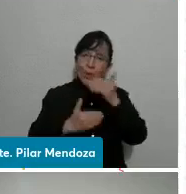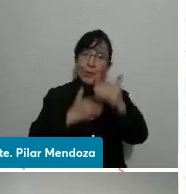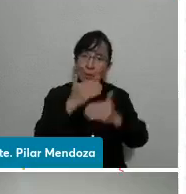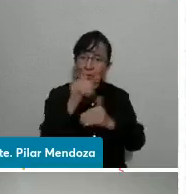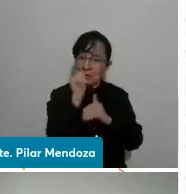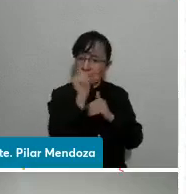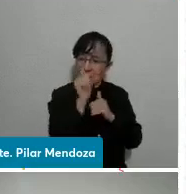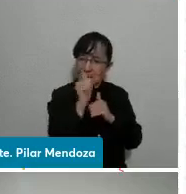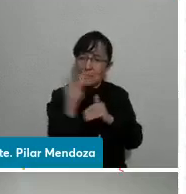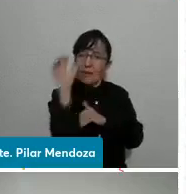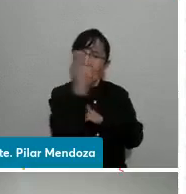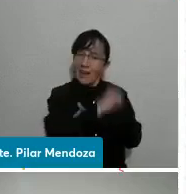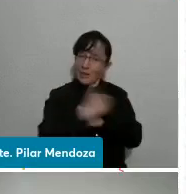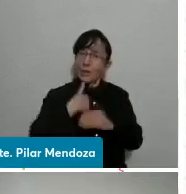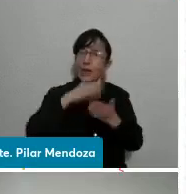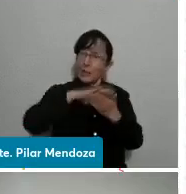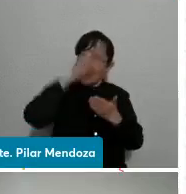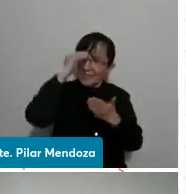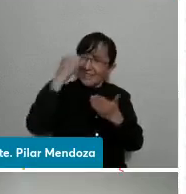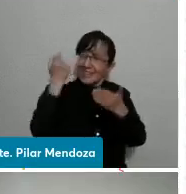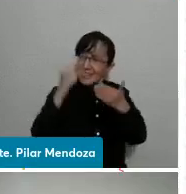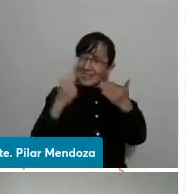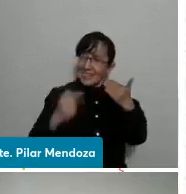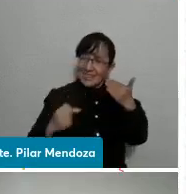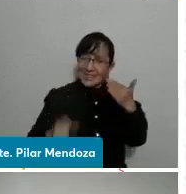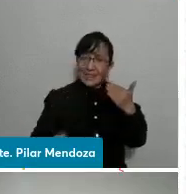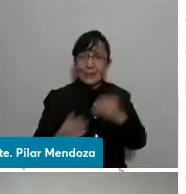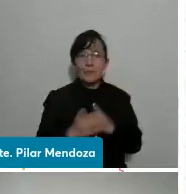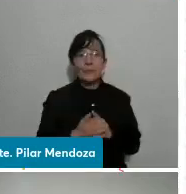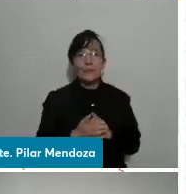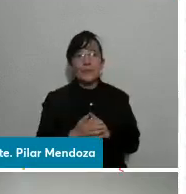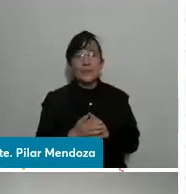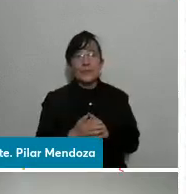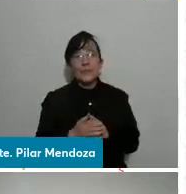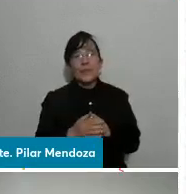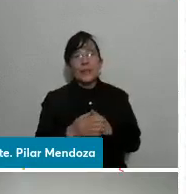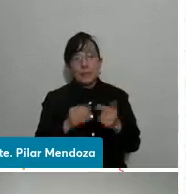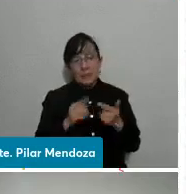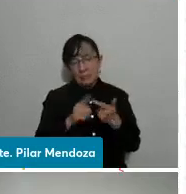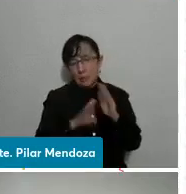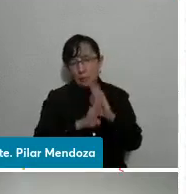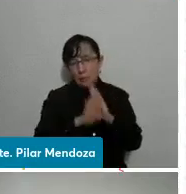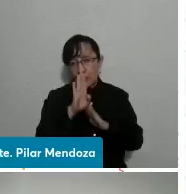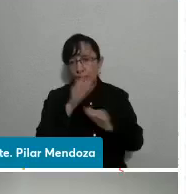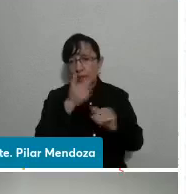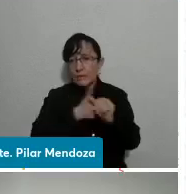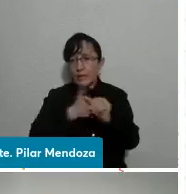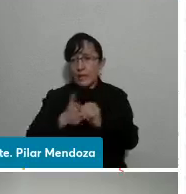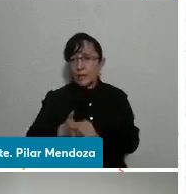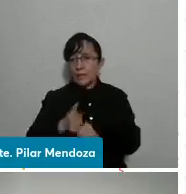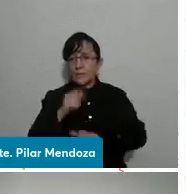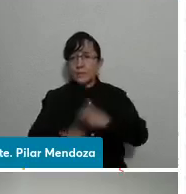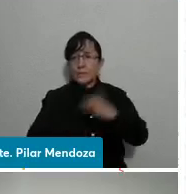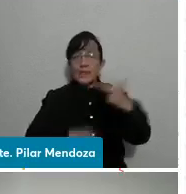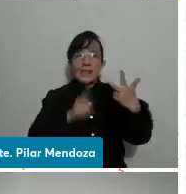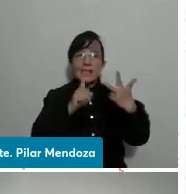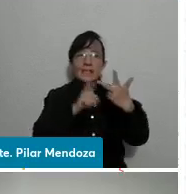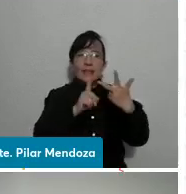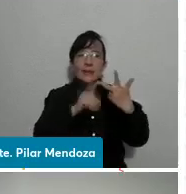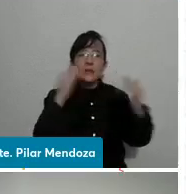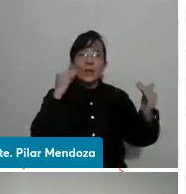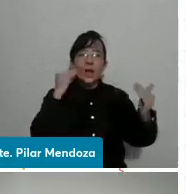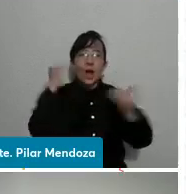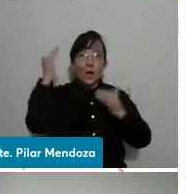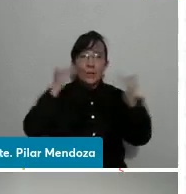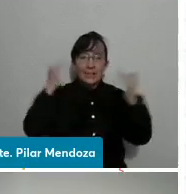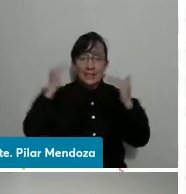esa sesión. ¿Listo? Las competencias y habilidades, pues desde el ambiente de aprendizaje STEM, primero, o sea,